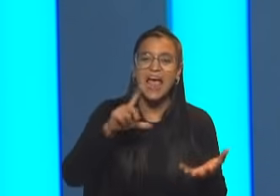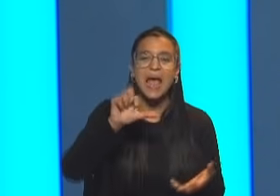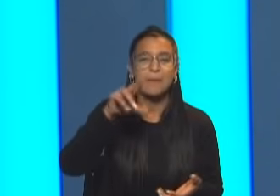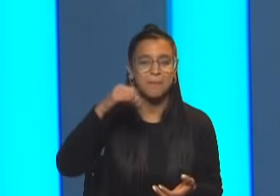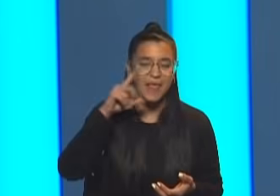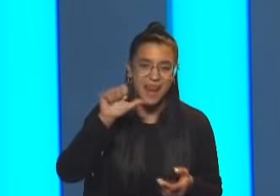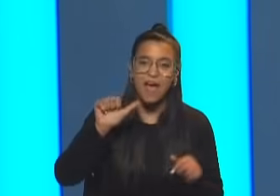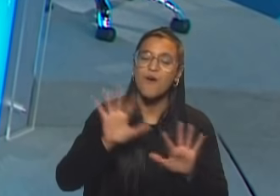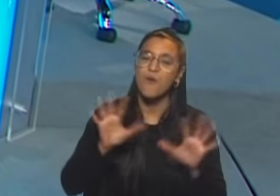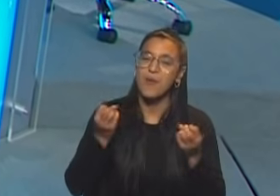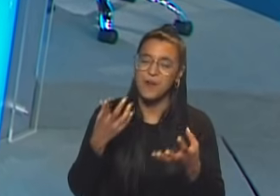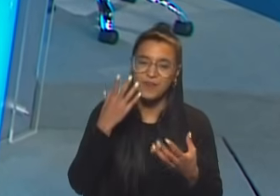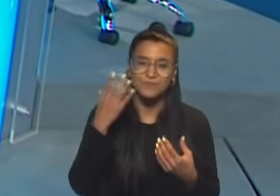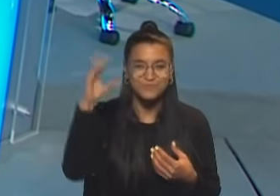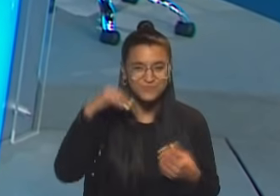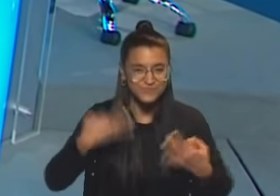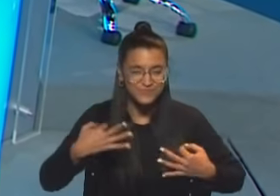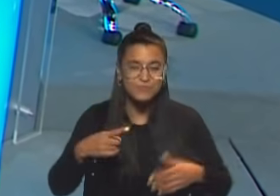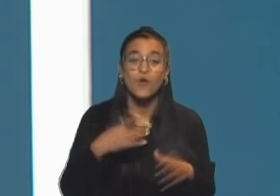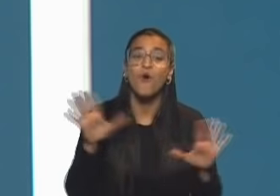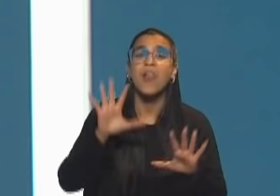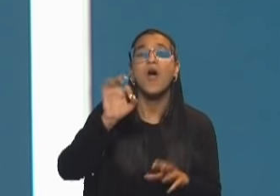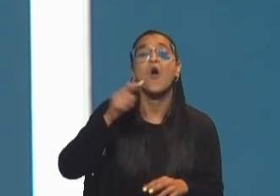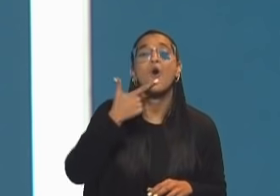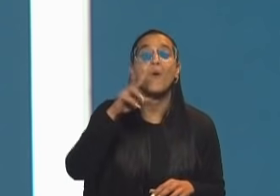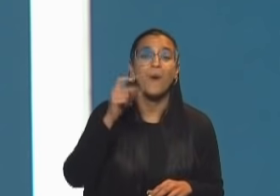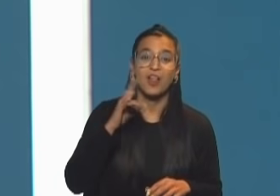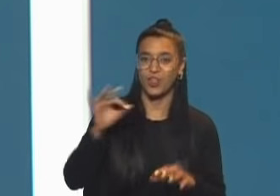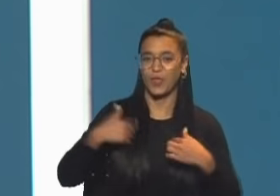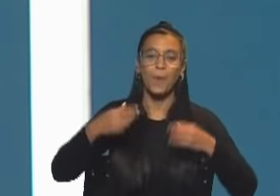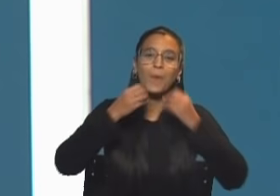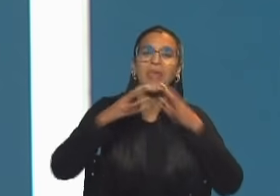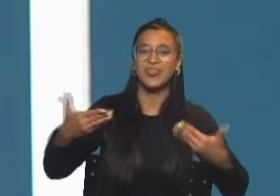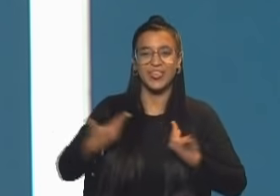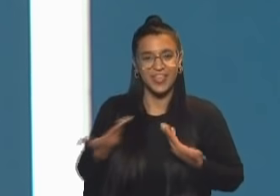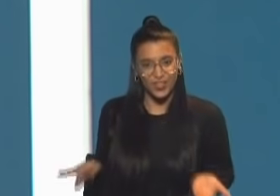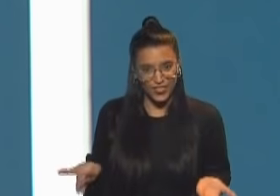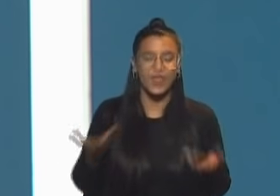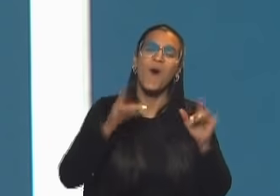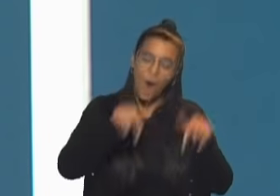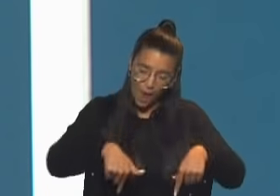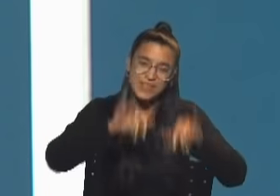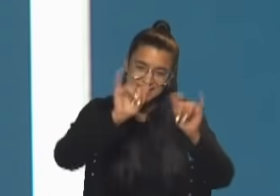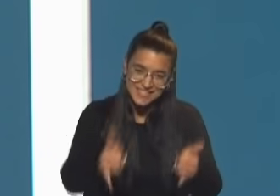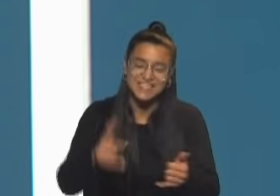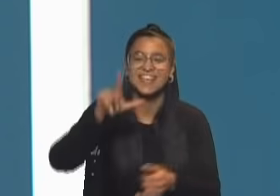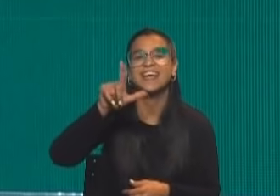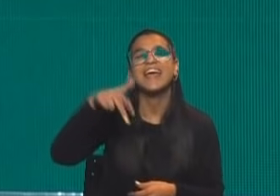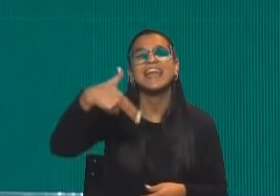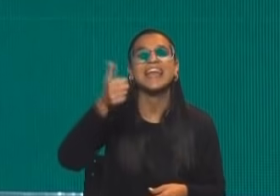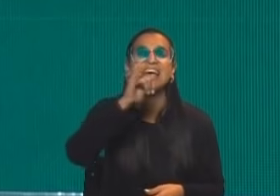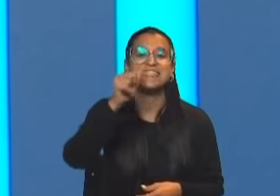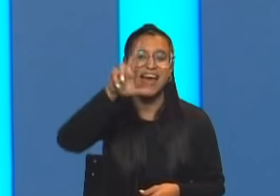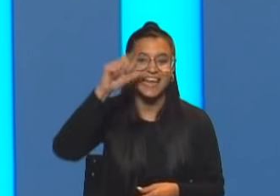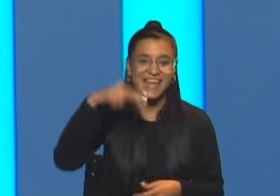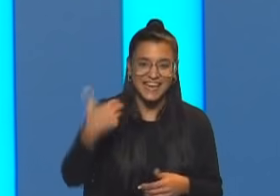Gracias, buenas noches, muy bien. Bueno, Osvaldo Quiroga, ¿cómo le va? Bendito yo soy. Hoy sí, hoy bendito. Nazarena Lomagno,